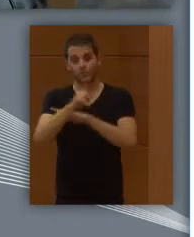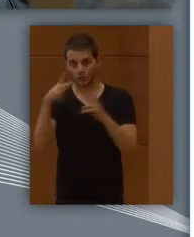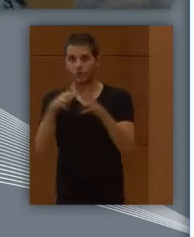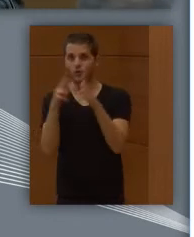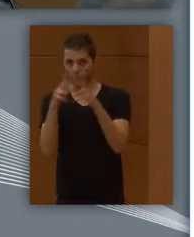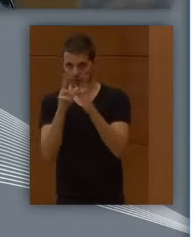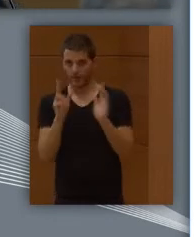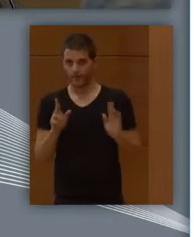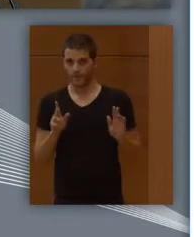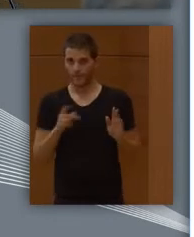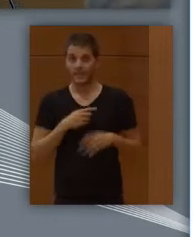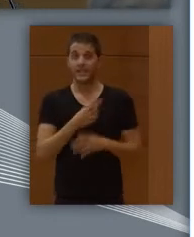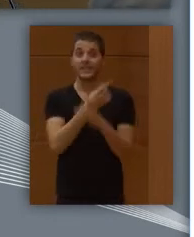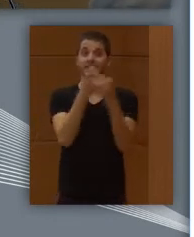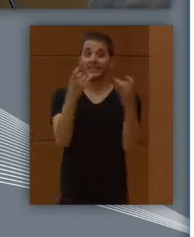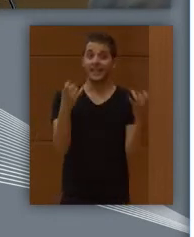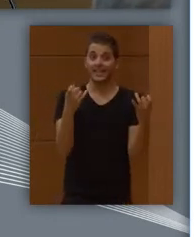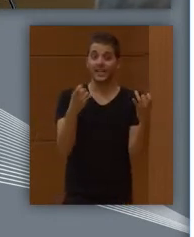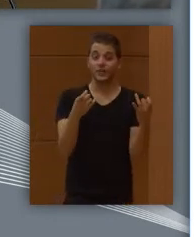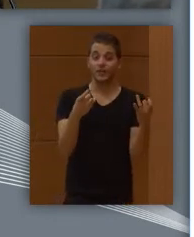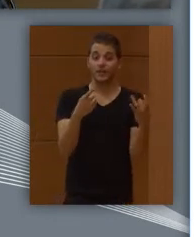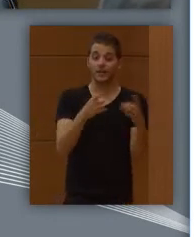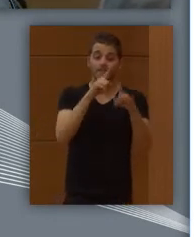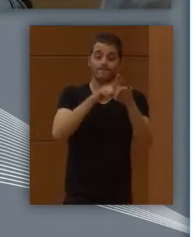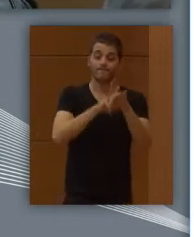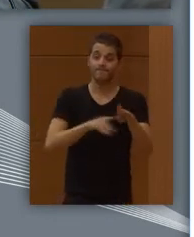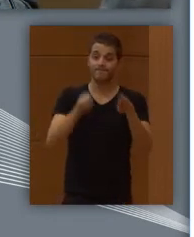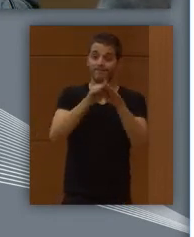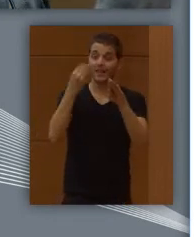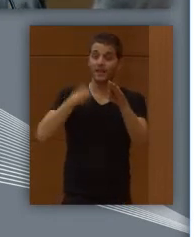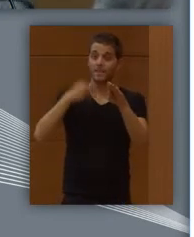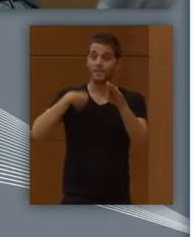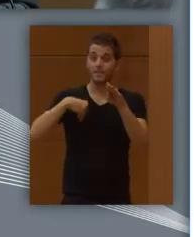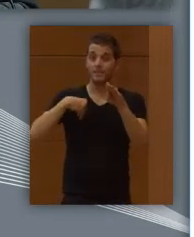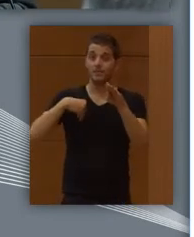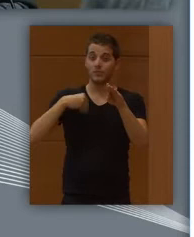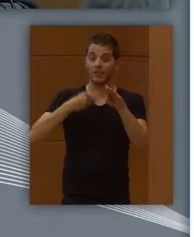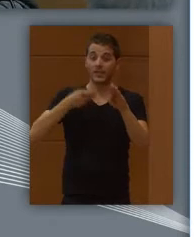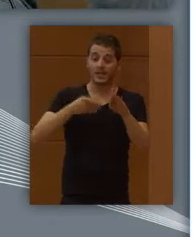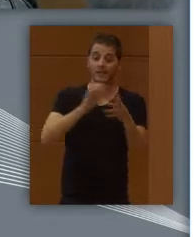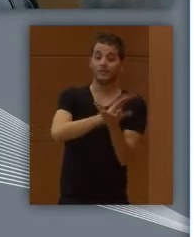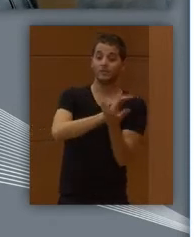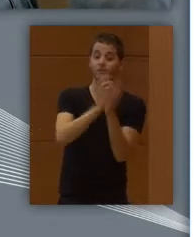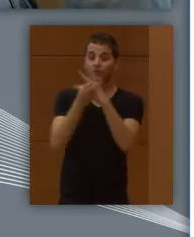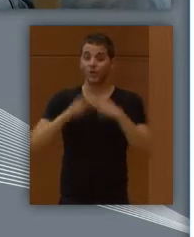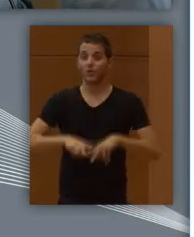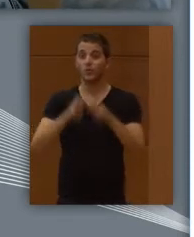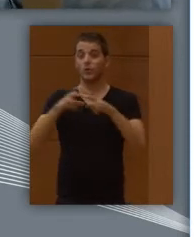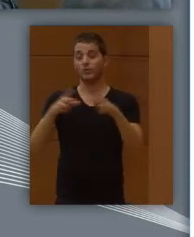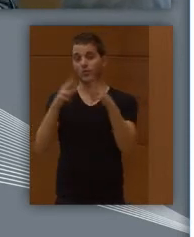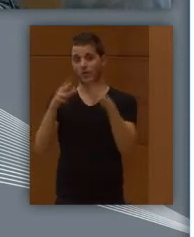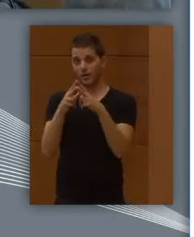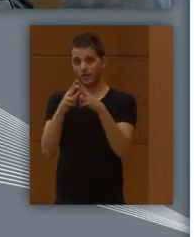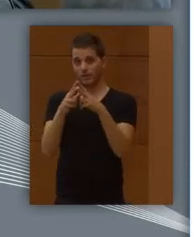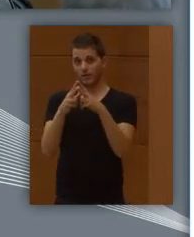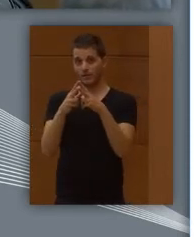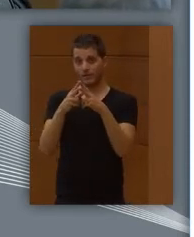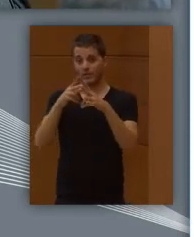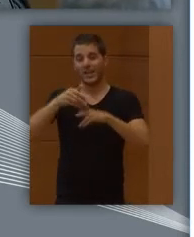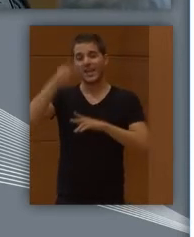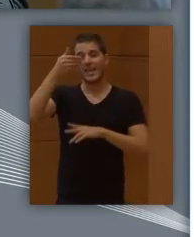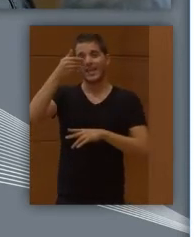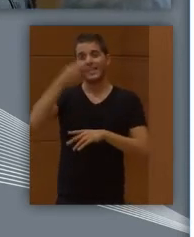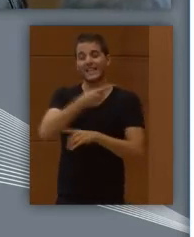Es necesario que a la vez exista también una innovación social, es decir, es fundamental